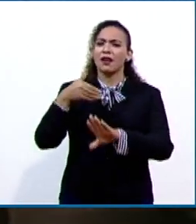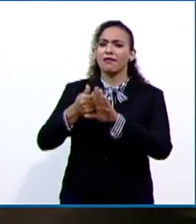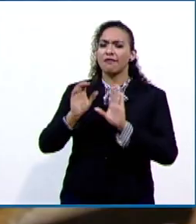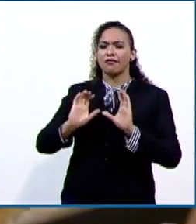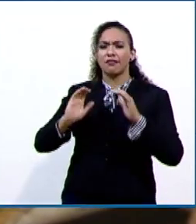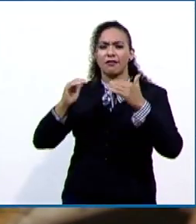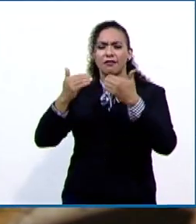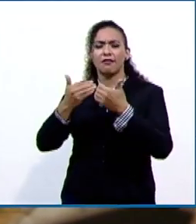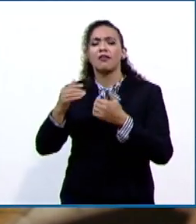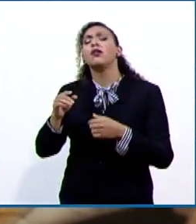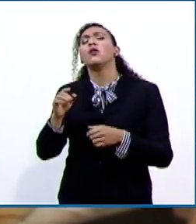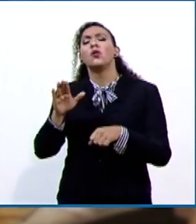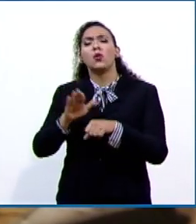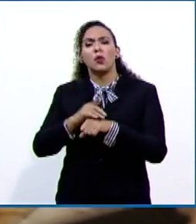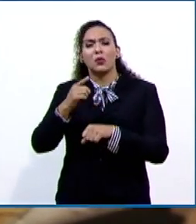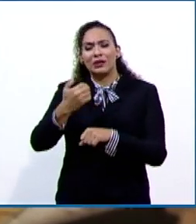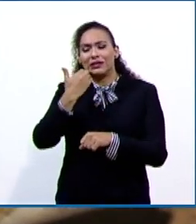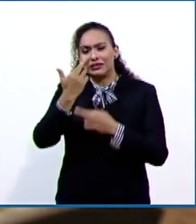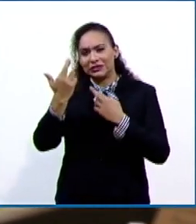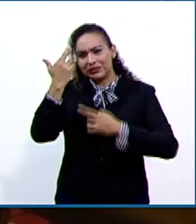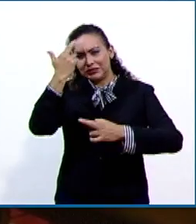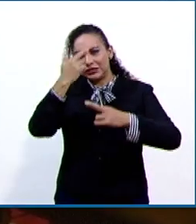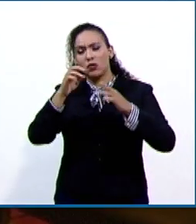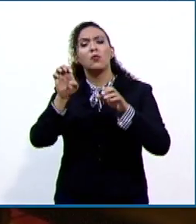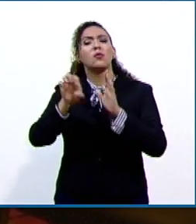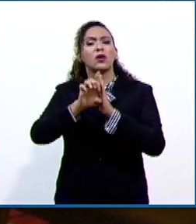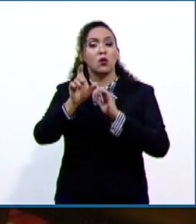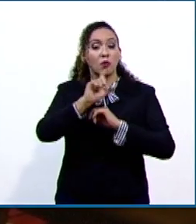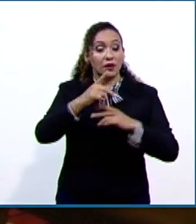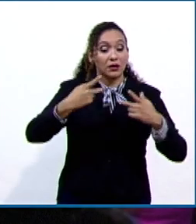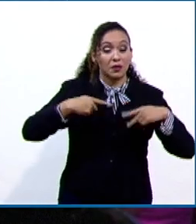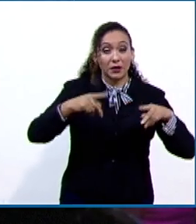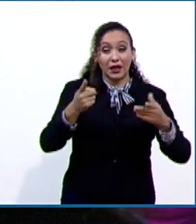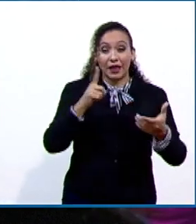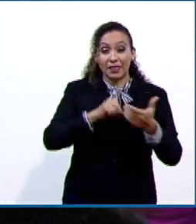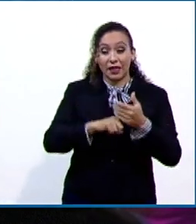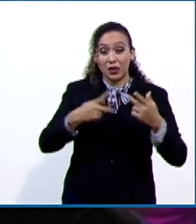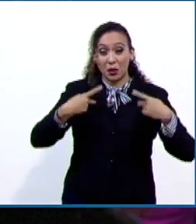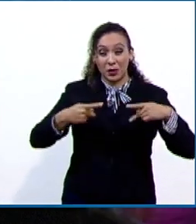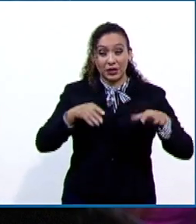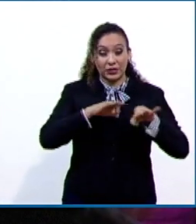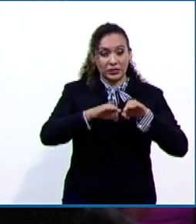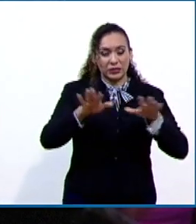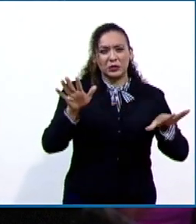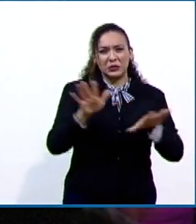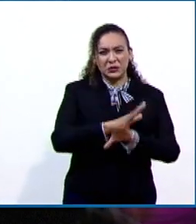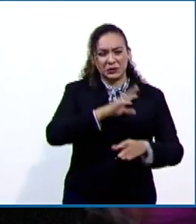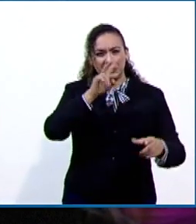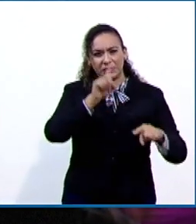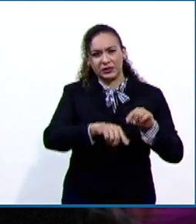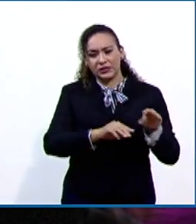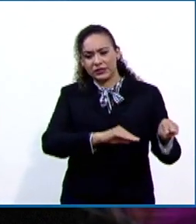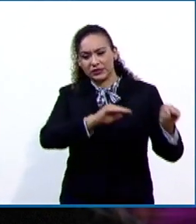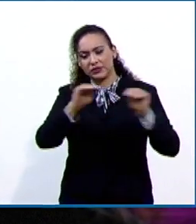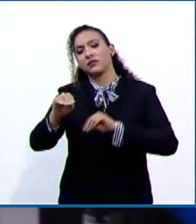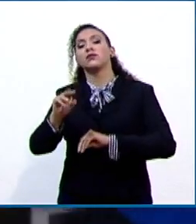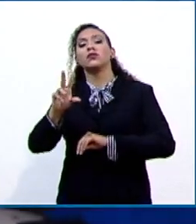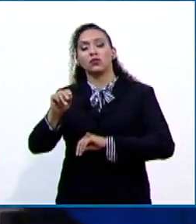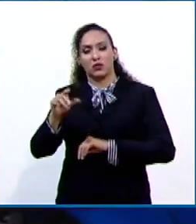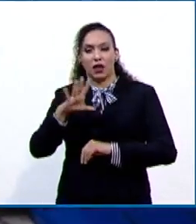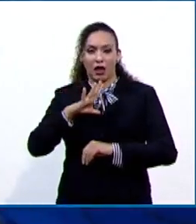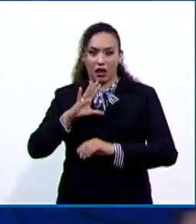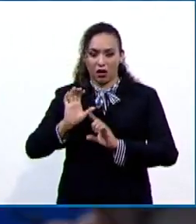autoridades contra la omisión de legislar en materia de desplazamiento forzado interno de personas, derivado de recomendaciones emitidas por la